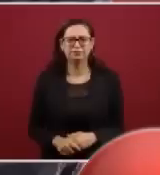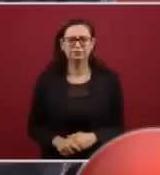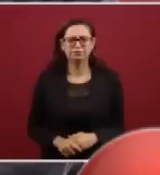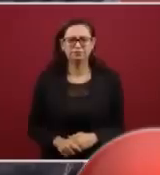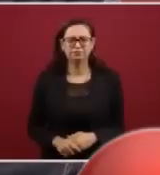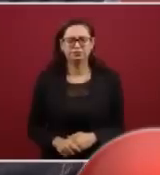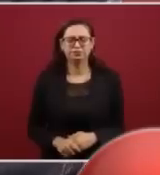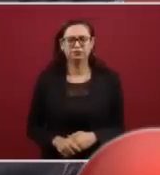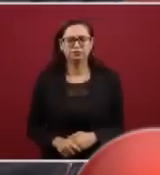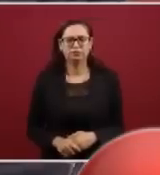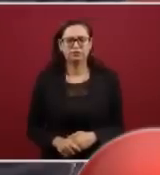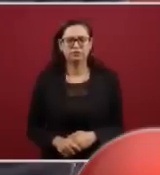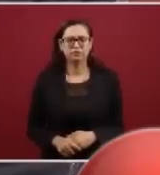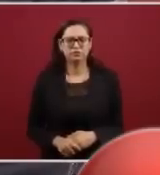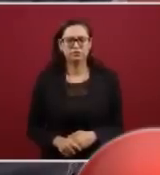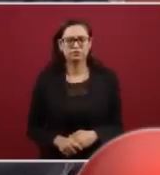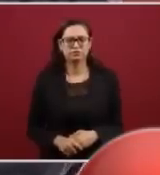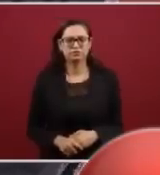y